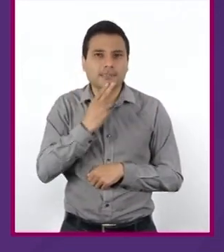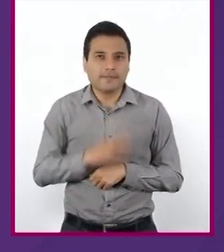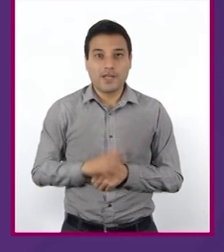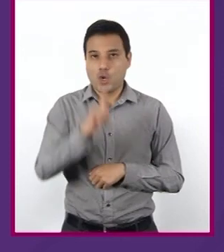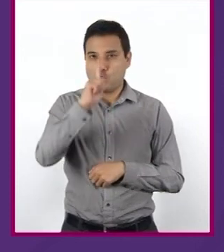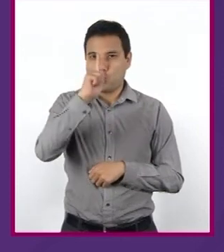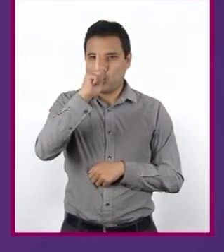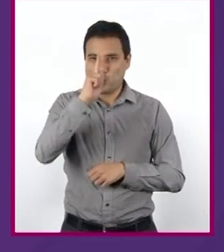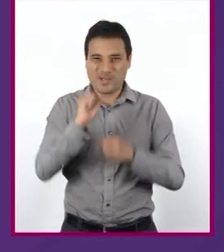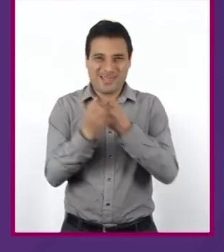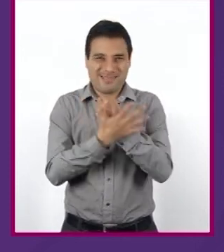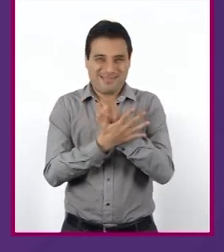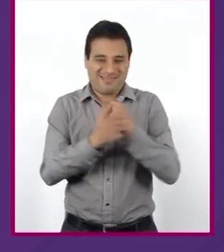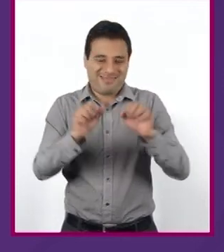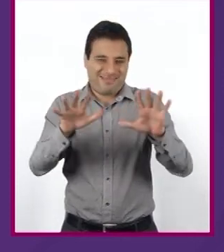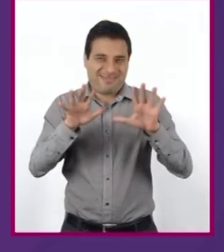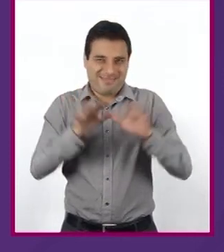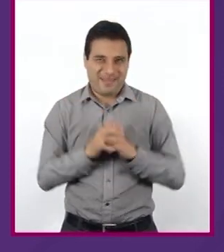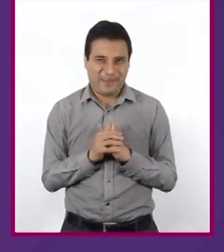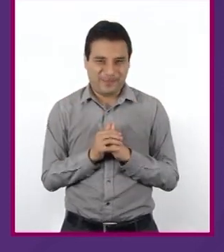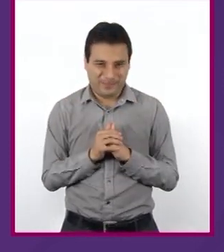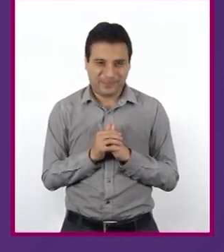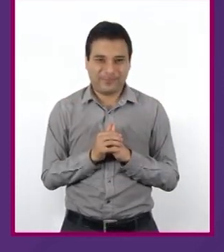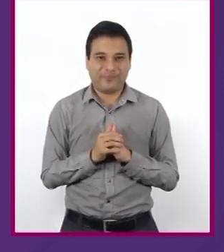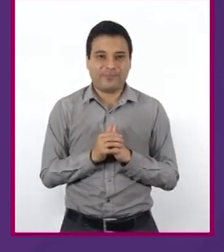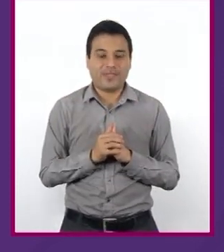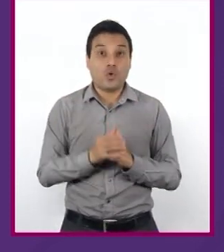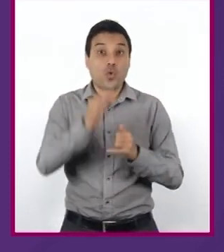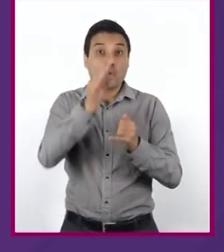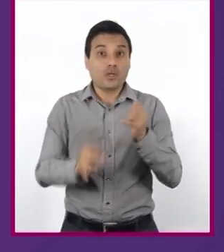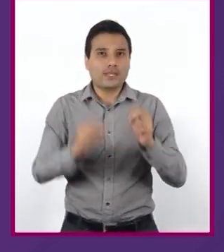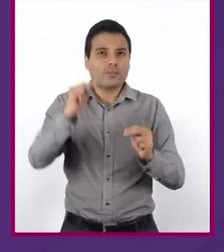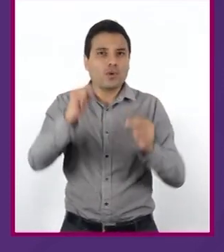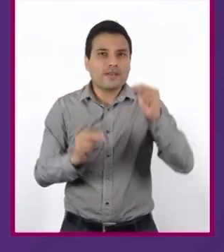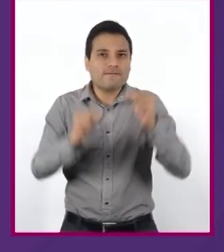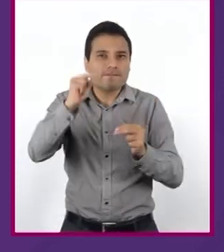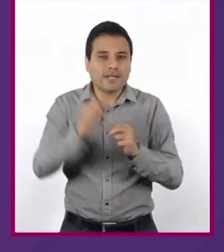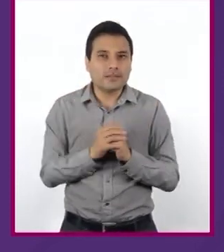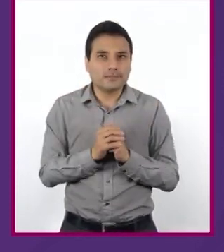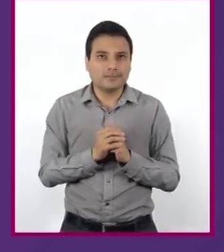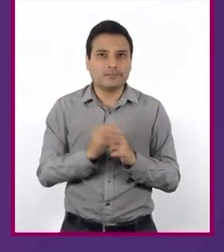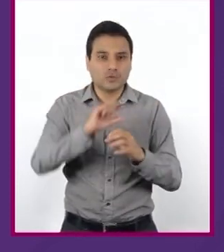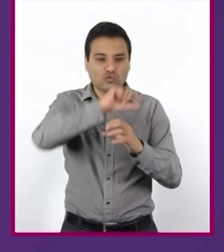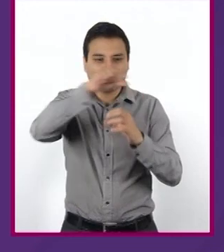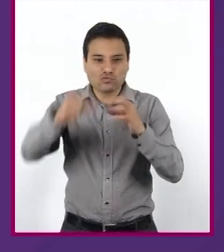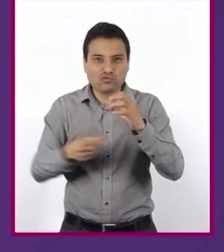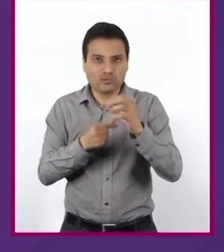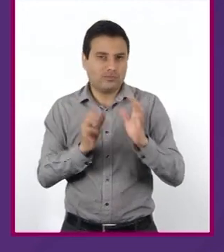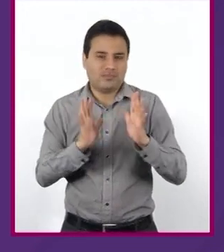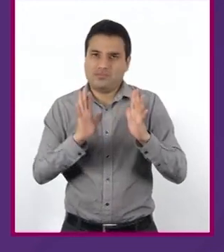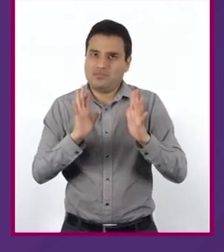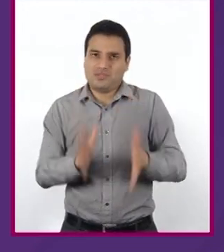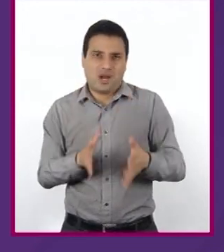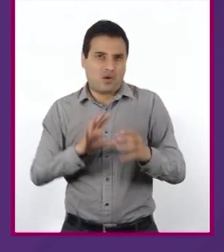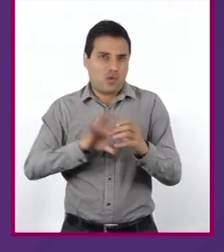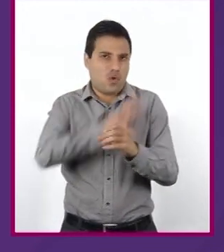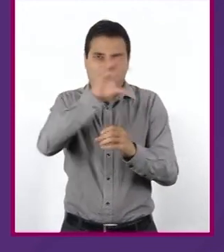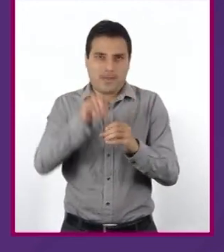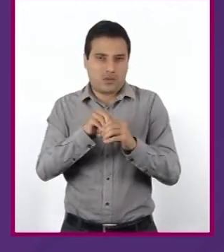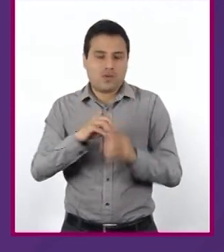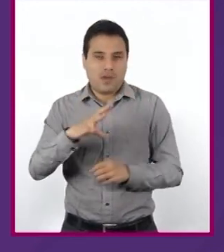incandescentes. El comportamiento del último nivel de energía se encuentra completo, ya que